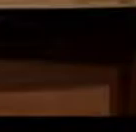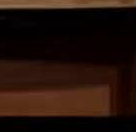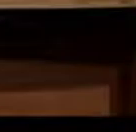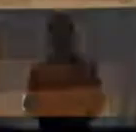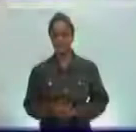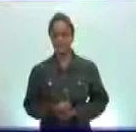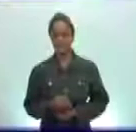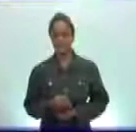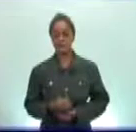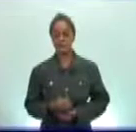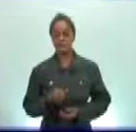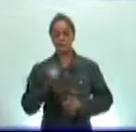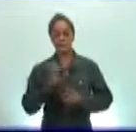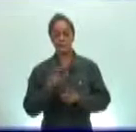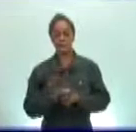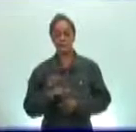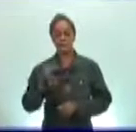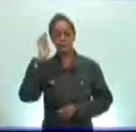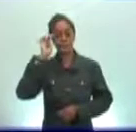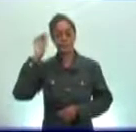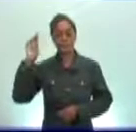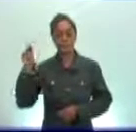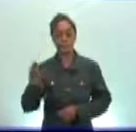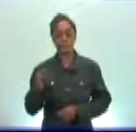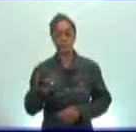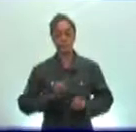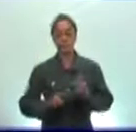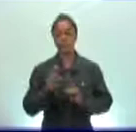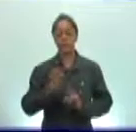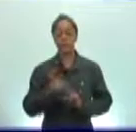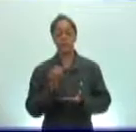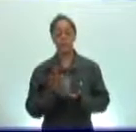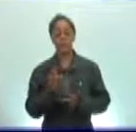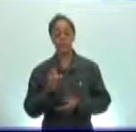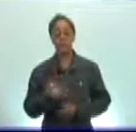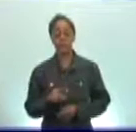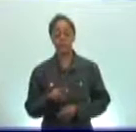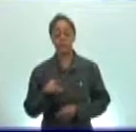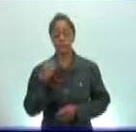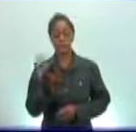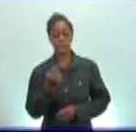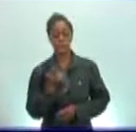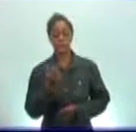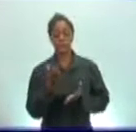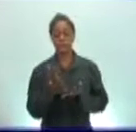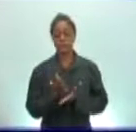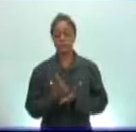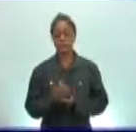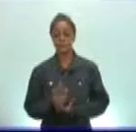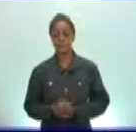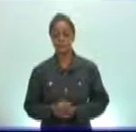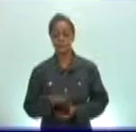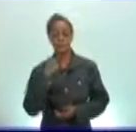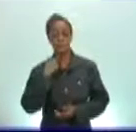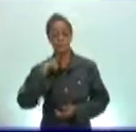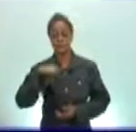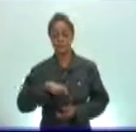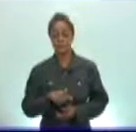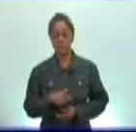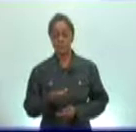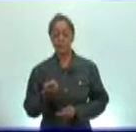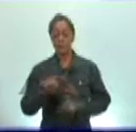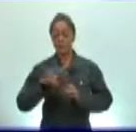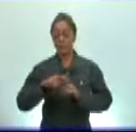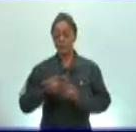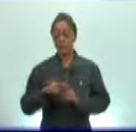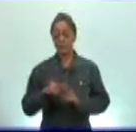Vamos a comenzar recordando algunos de los contenidos que ustedes estudiaron. Por ejemplo, en la